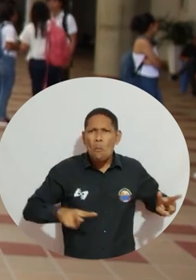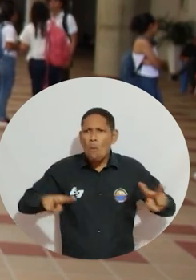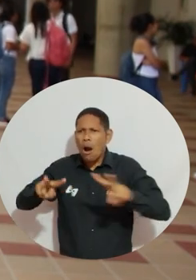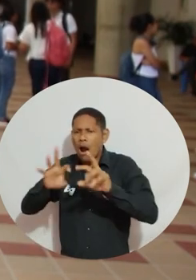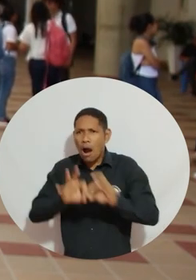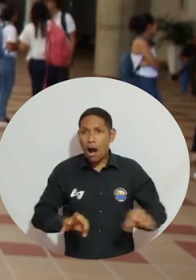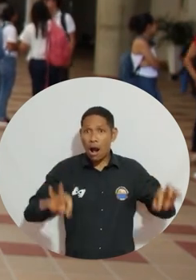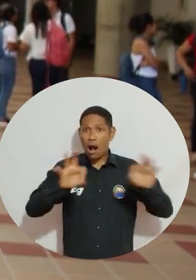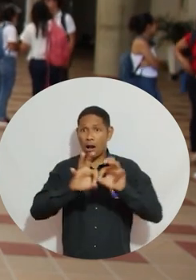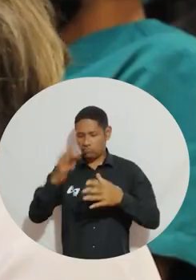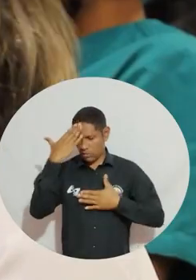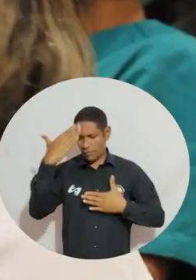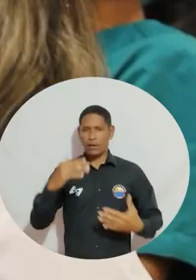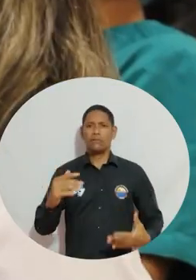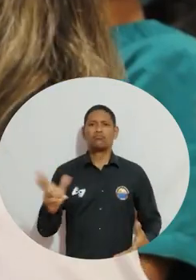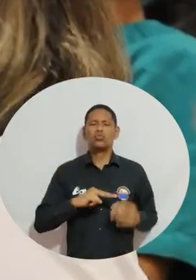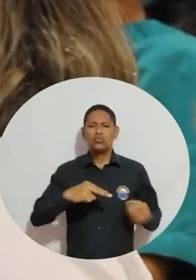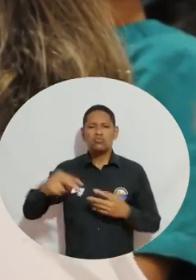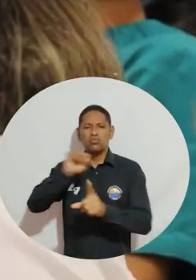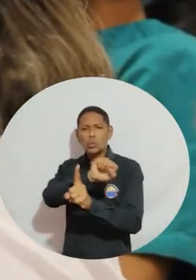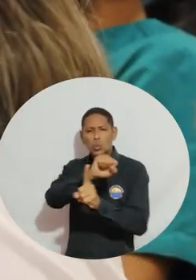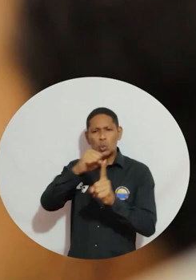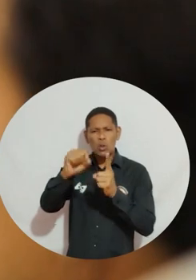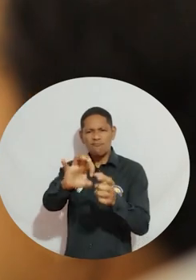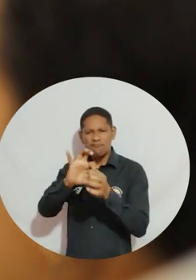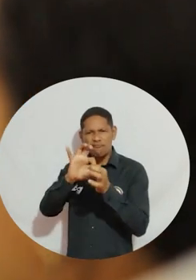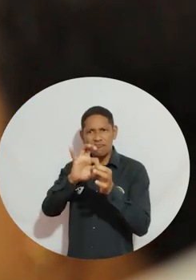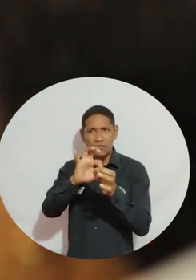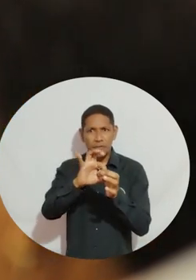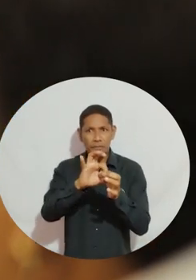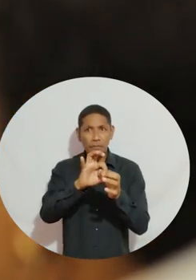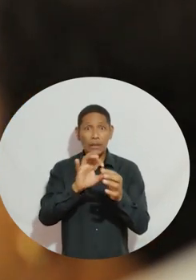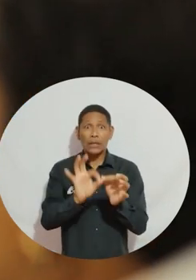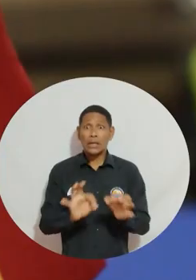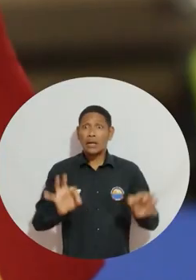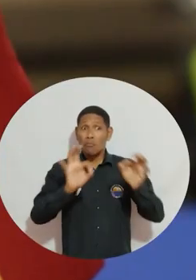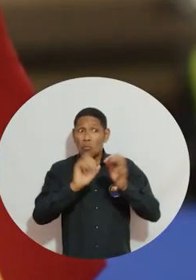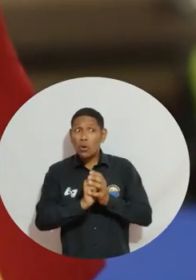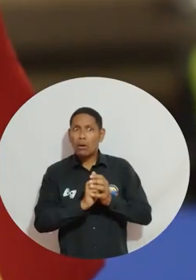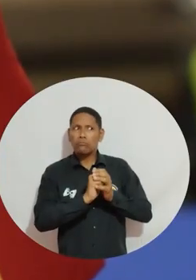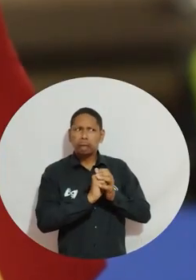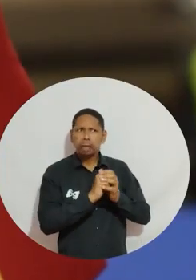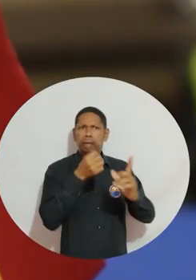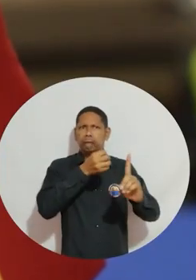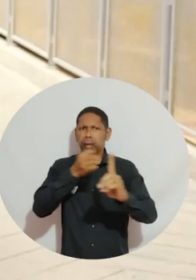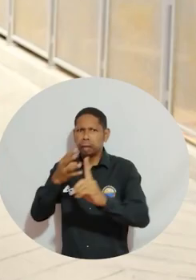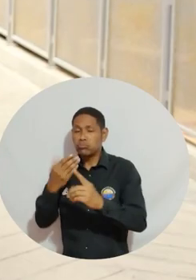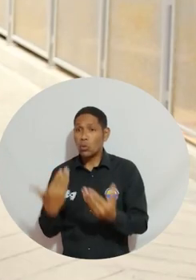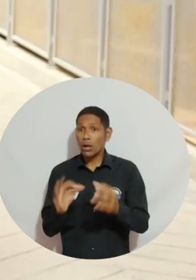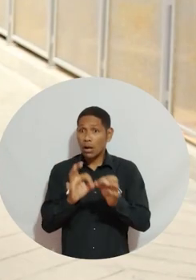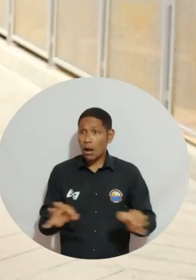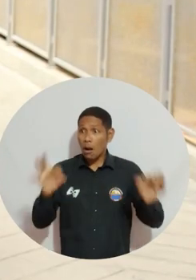allá, de cumplir la función que tiene la educación de transformación social. La Universidad de Magdalena, con estos congresos, está logrando un